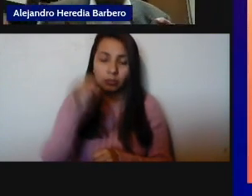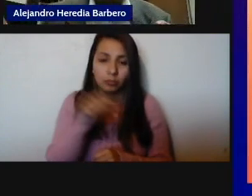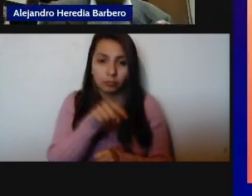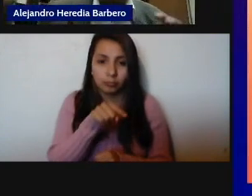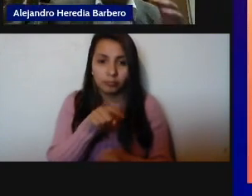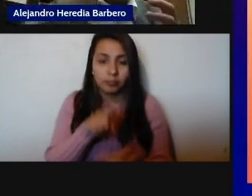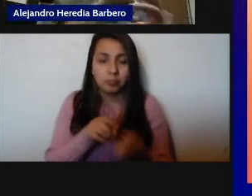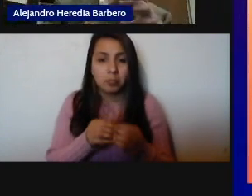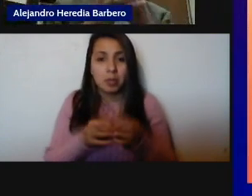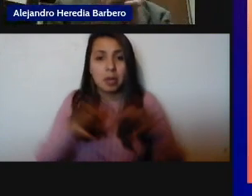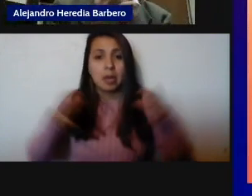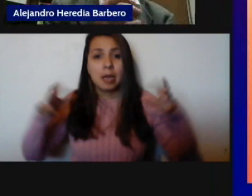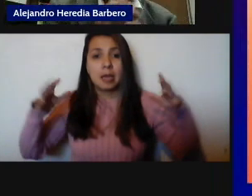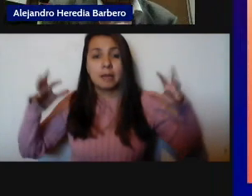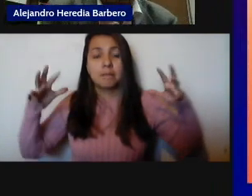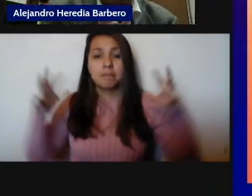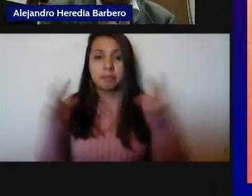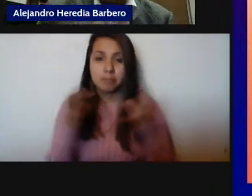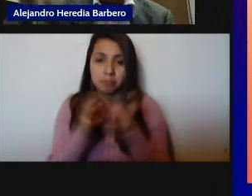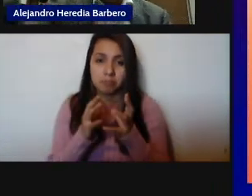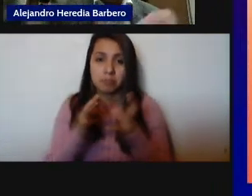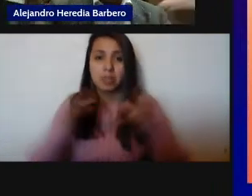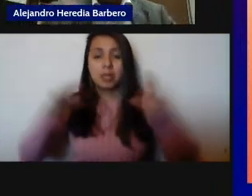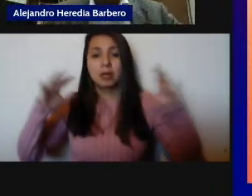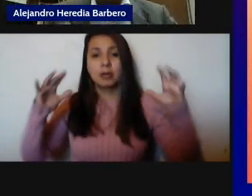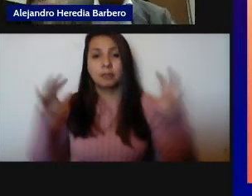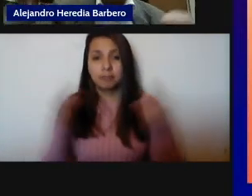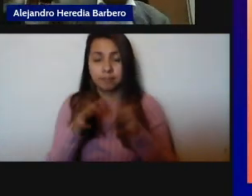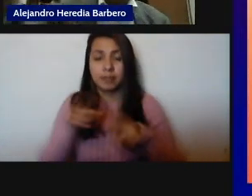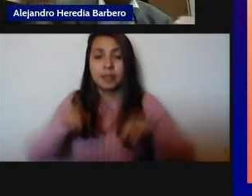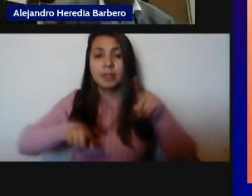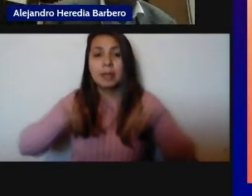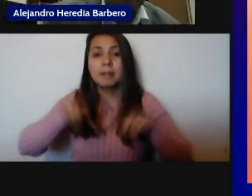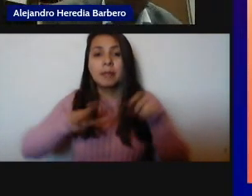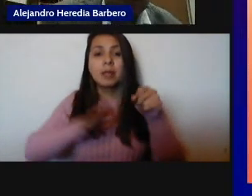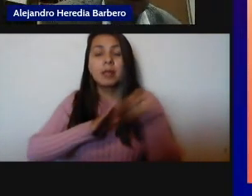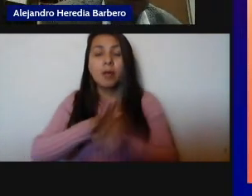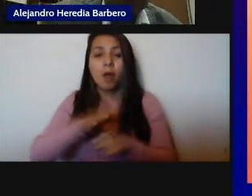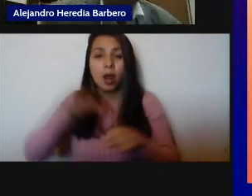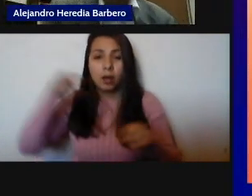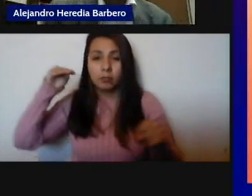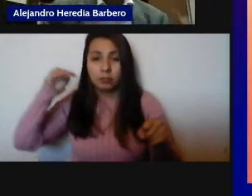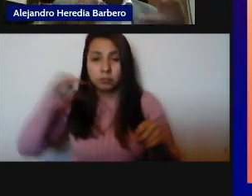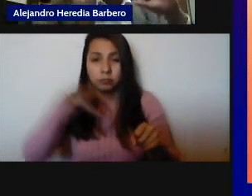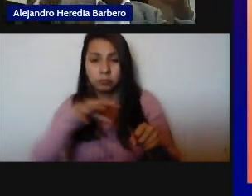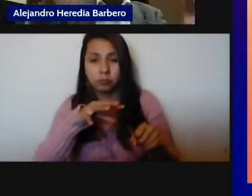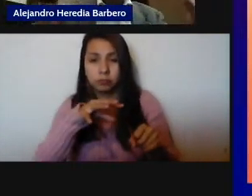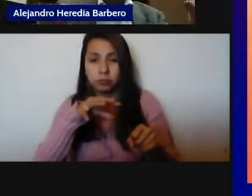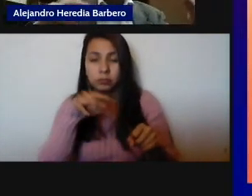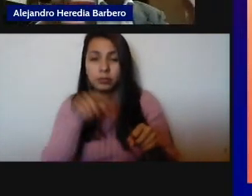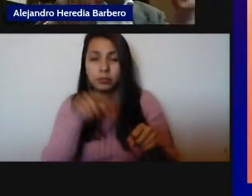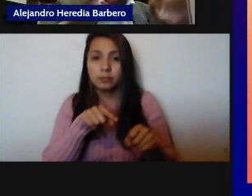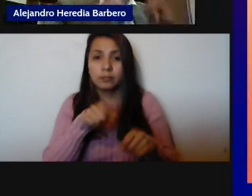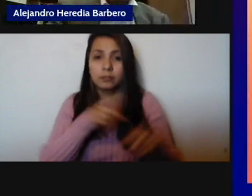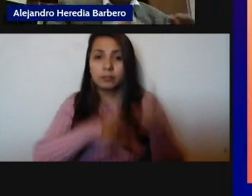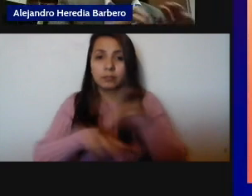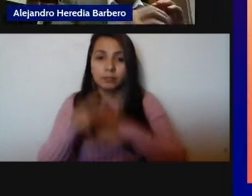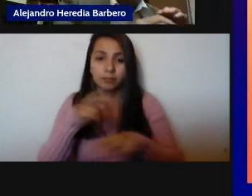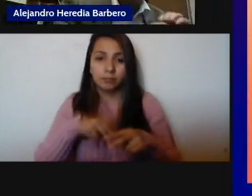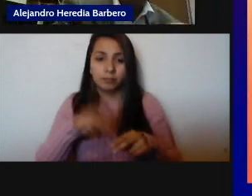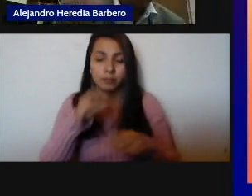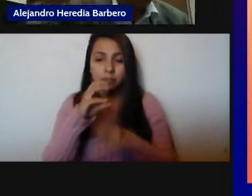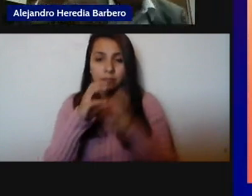las cantidades de los aminoácidos que tienen los coacervados aumentan o disminuyen dependiendo de la irradiación en el medio que